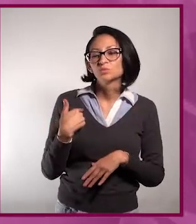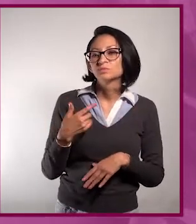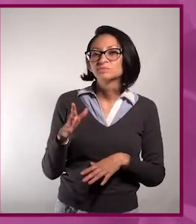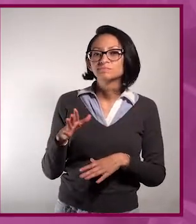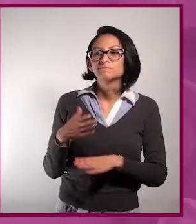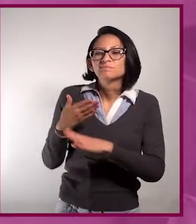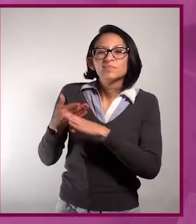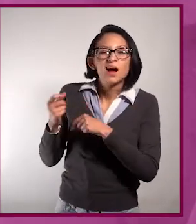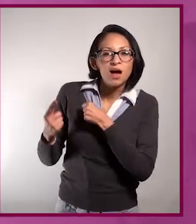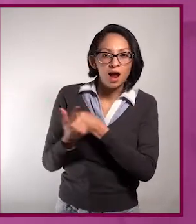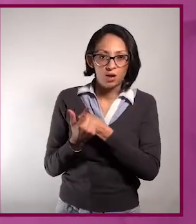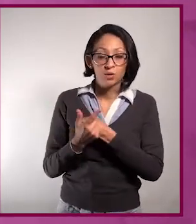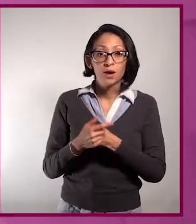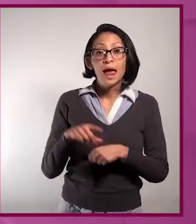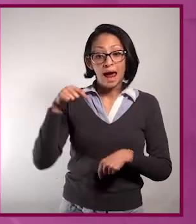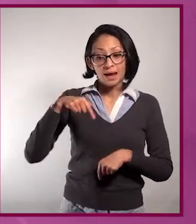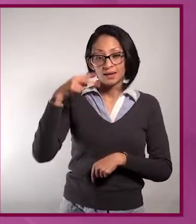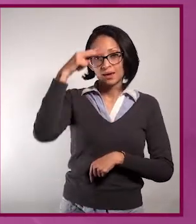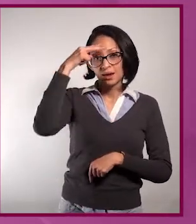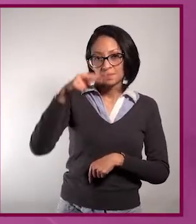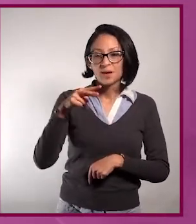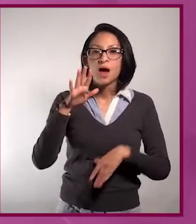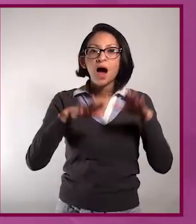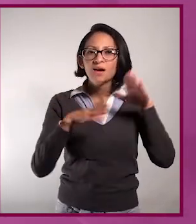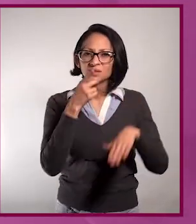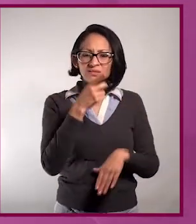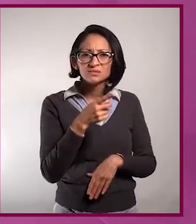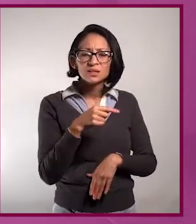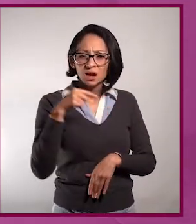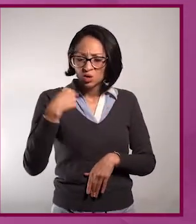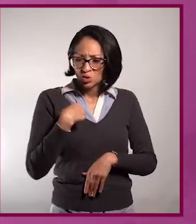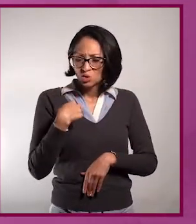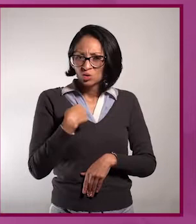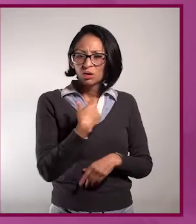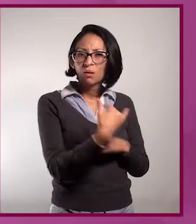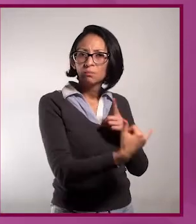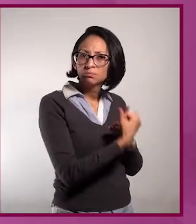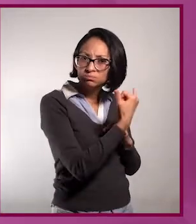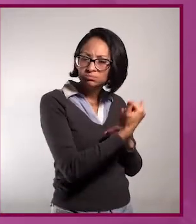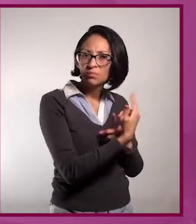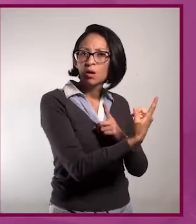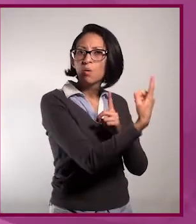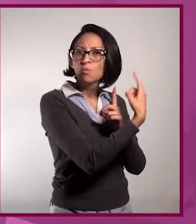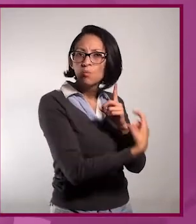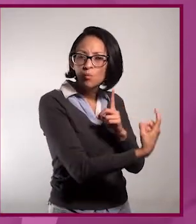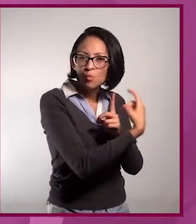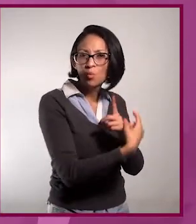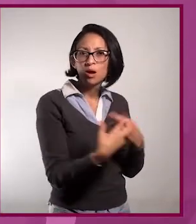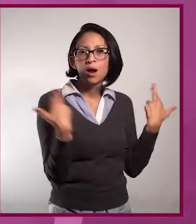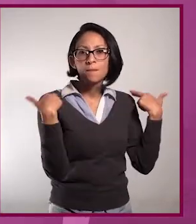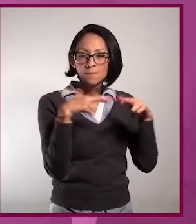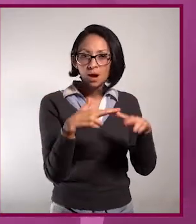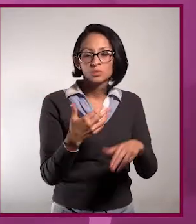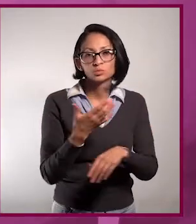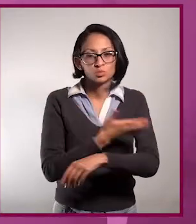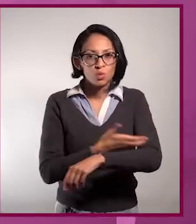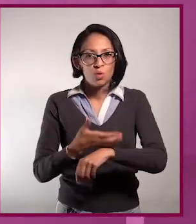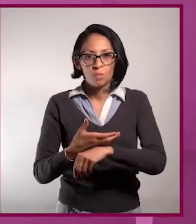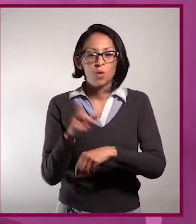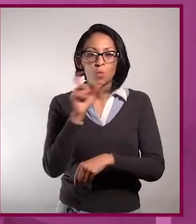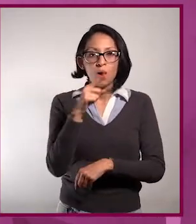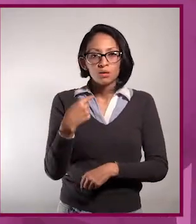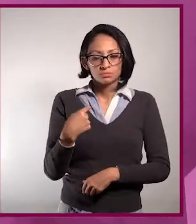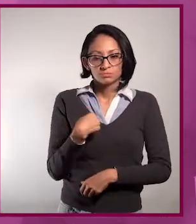En México, muchas adolescentes reportan discriminación y burlas de sus maestros o de sus compañeros durante su